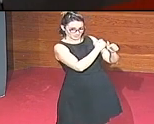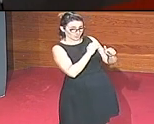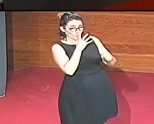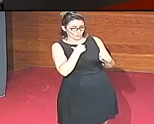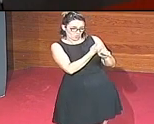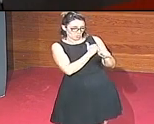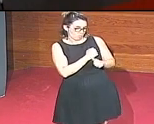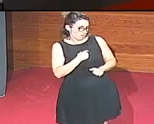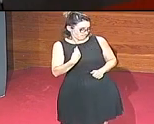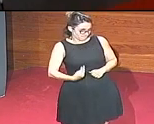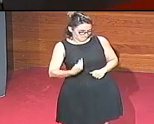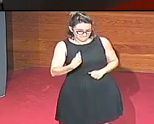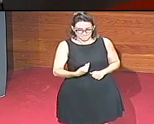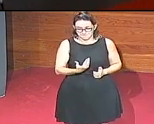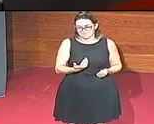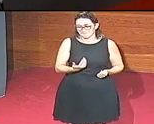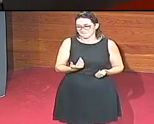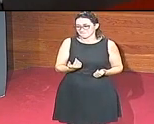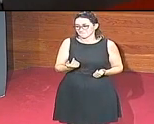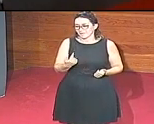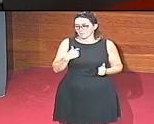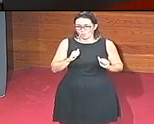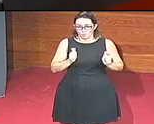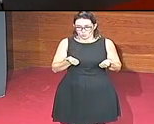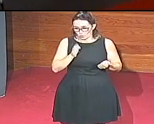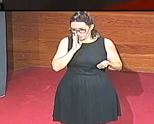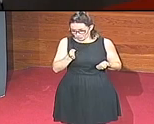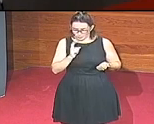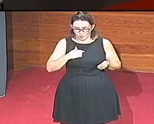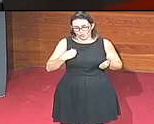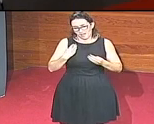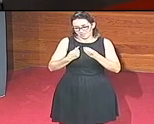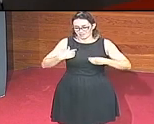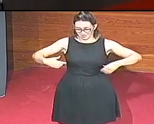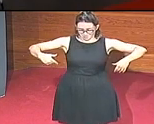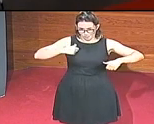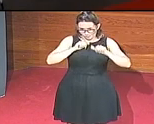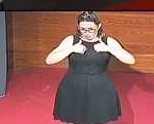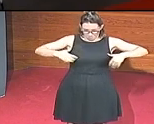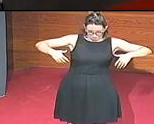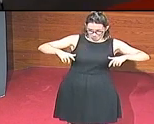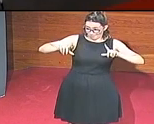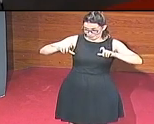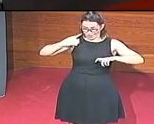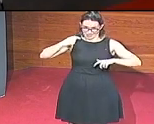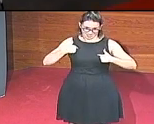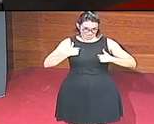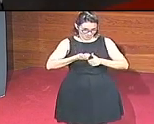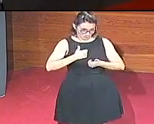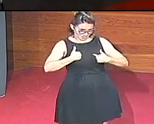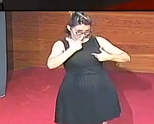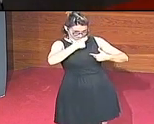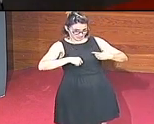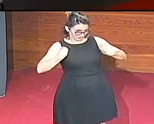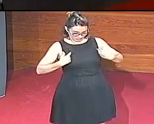pero bueno pues así de primeras no me sale un cristo entonces ese soy yo o